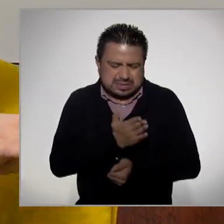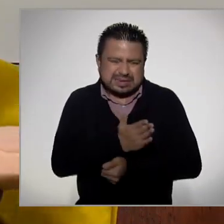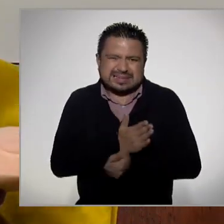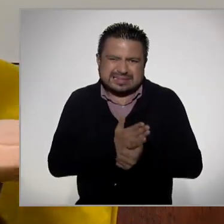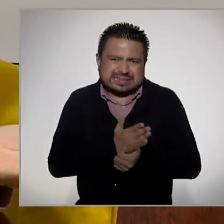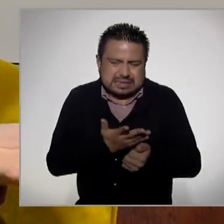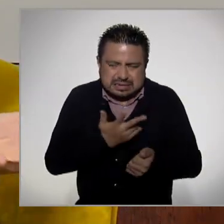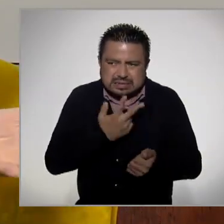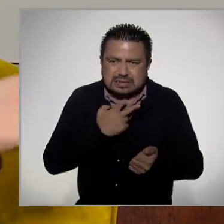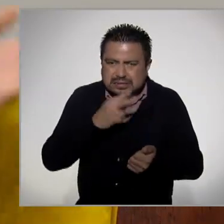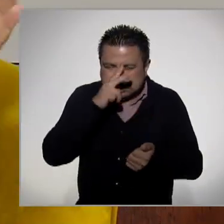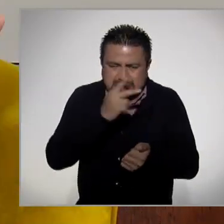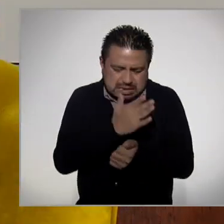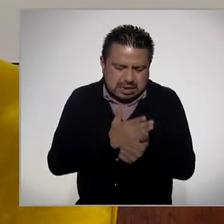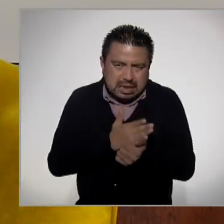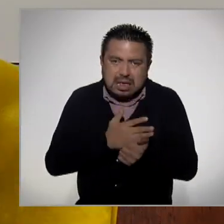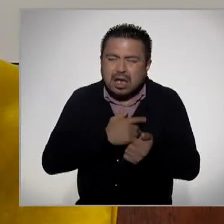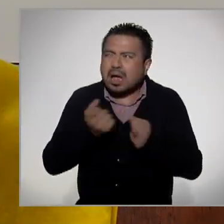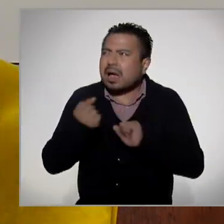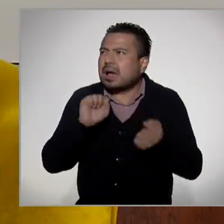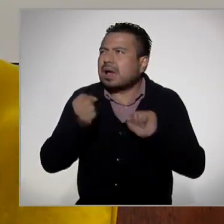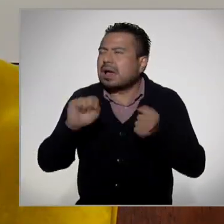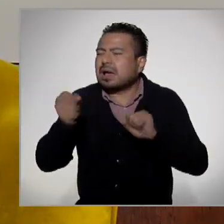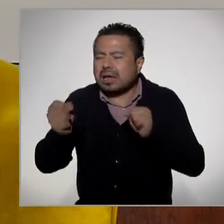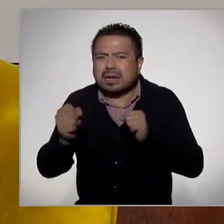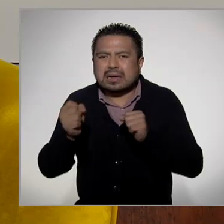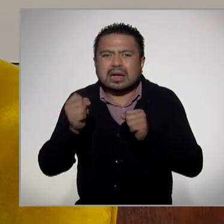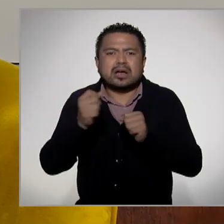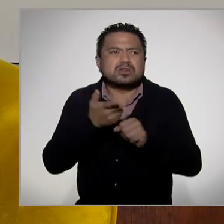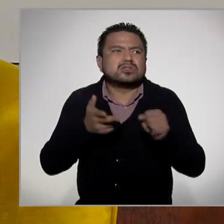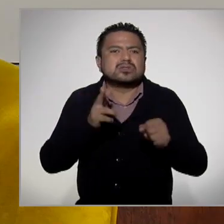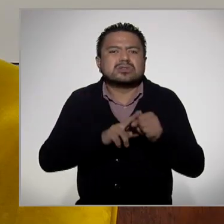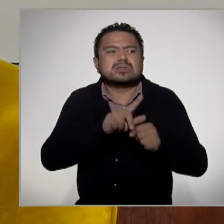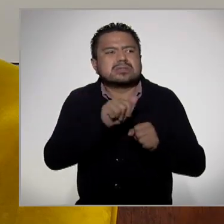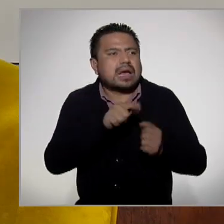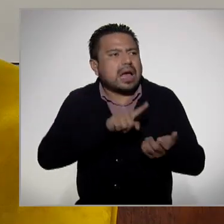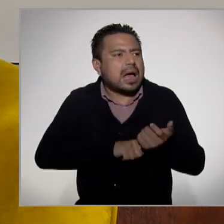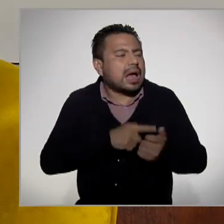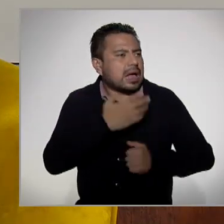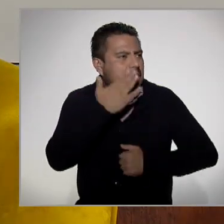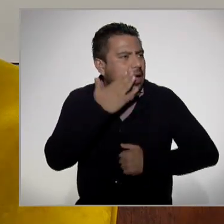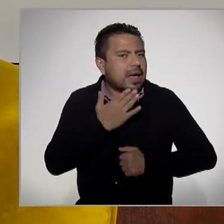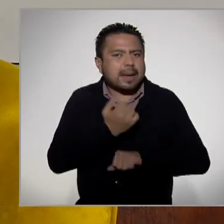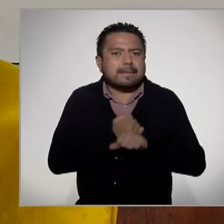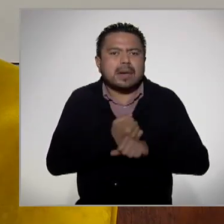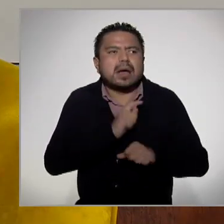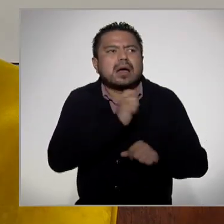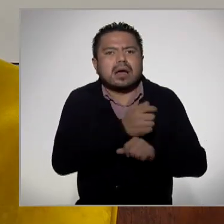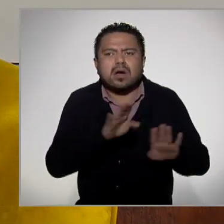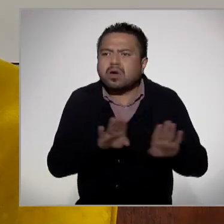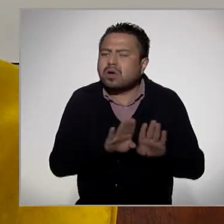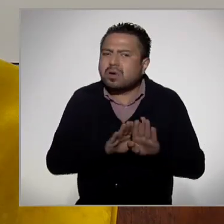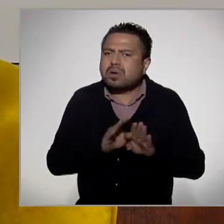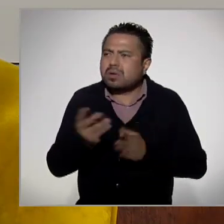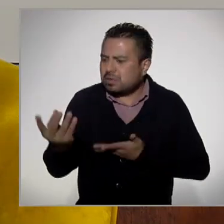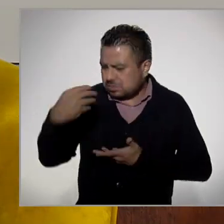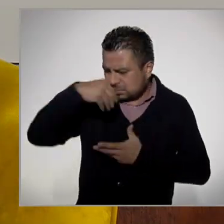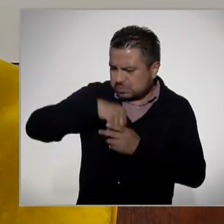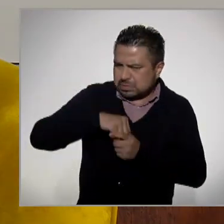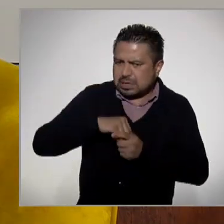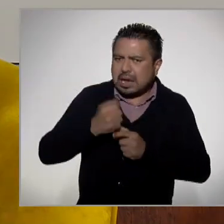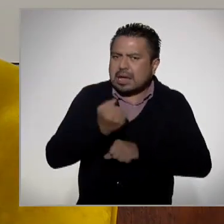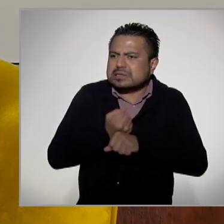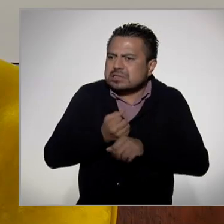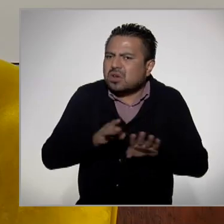una tontera en la mano y voy corriendo al hospital he perdido la cantidad de sangre y tengo una anemia severa como me reponen esa sangre que se hace como